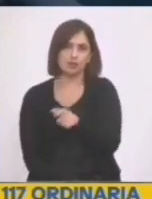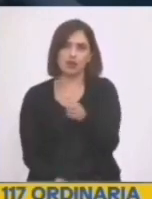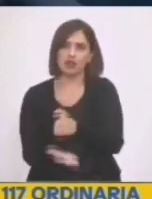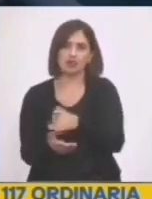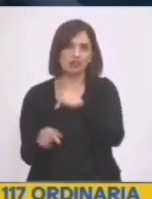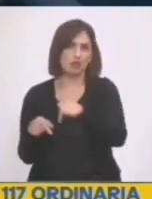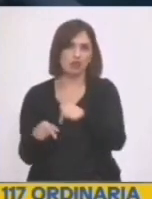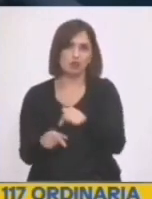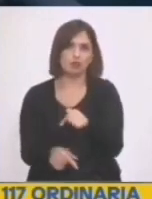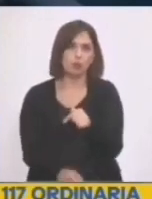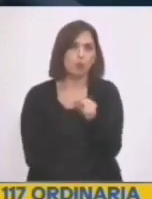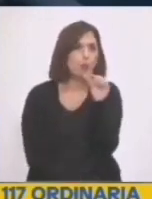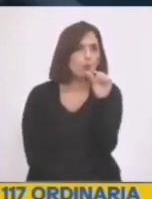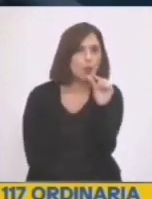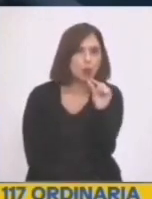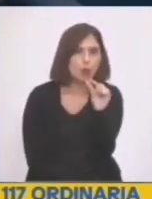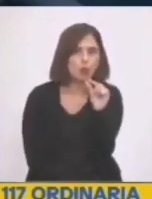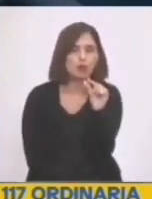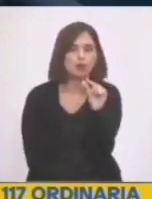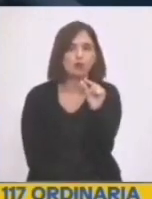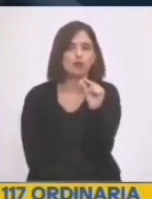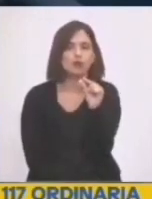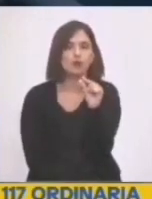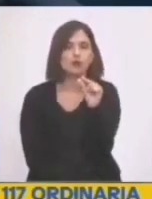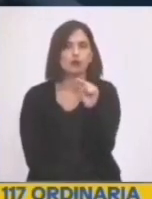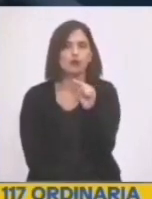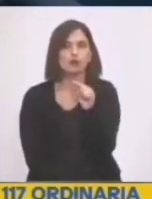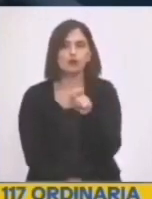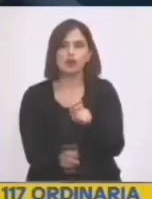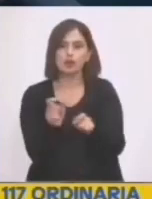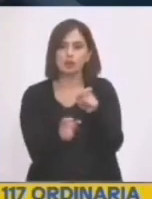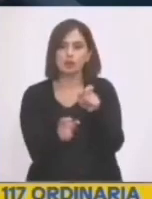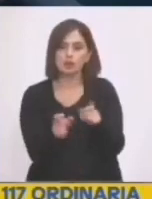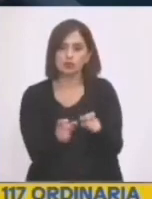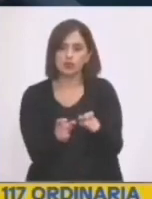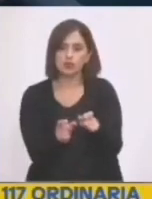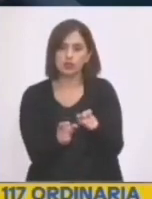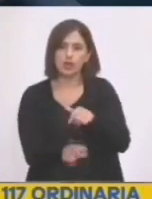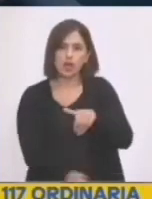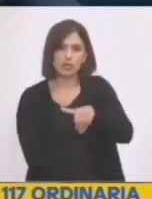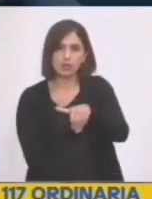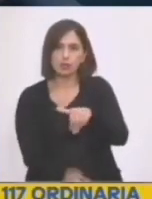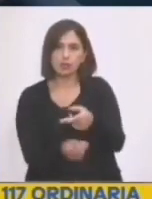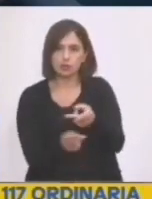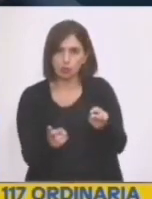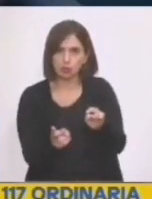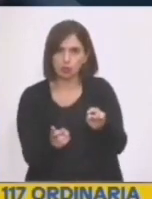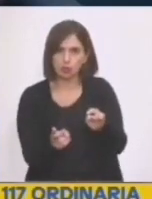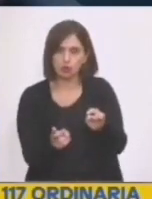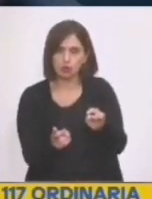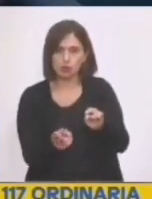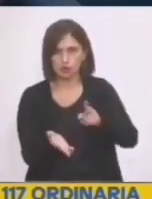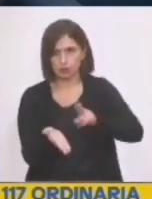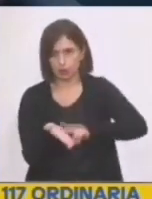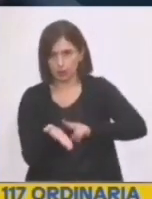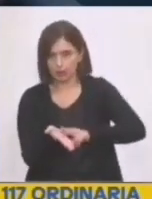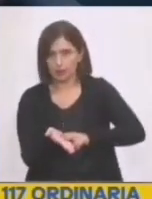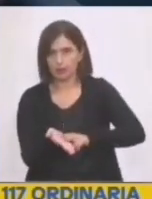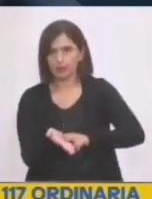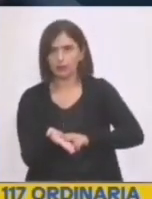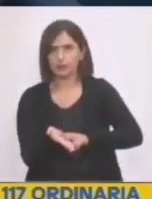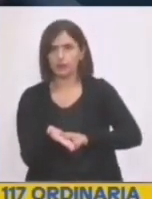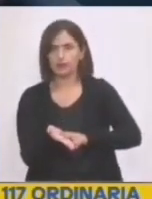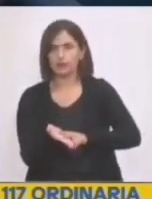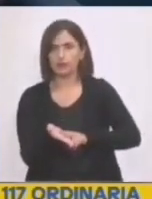hoy Son contados con los dedos de gano por aporrea que está en mis manos los transportes públicos que finalmente son